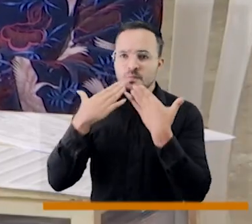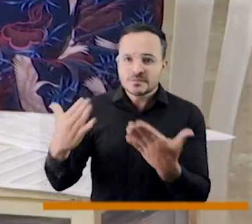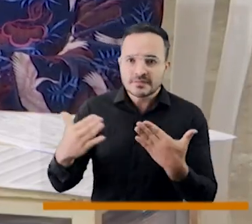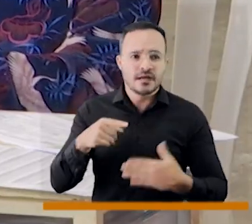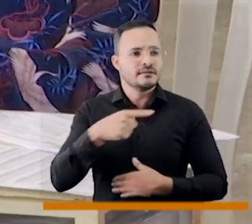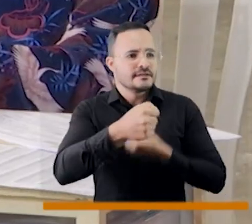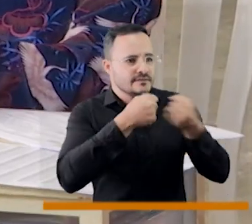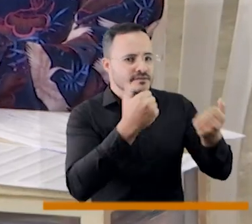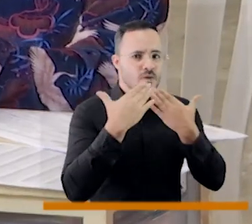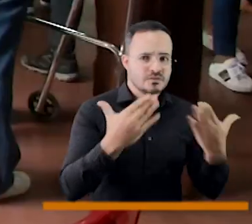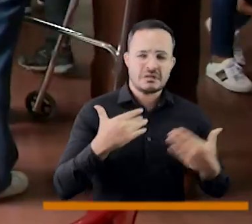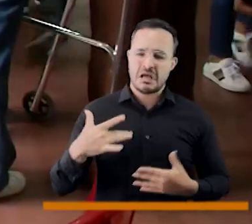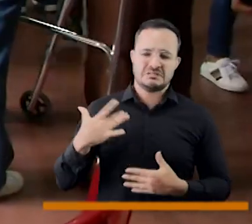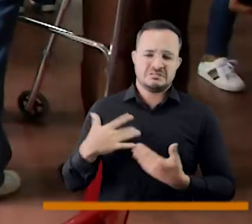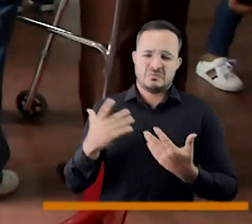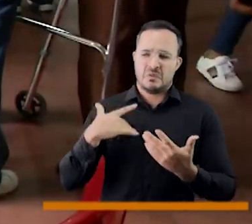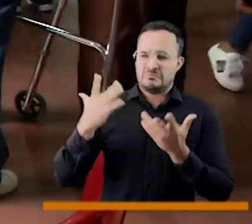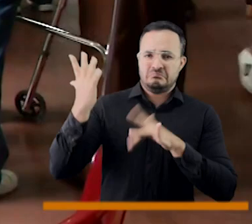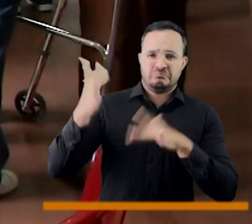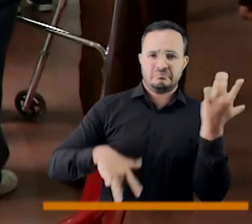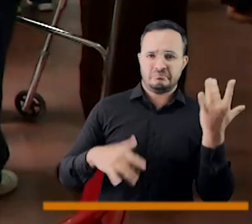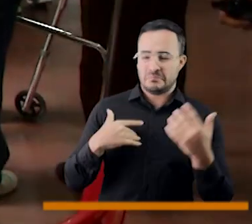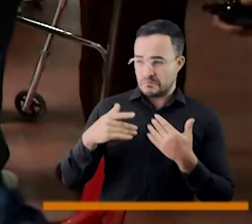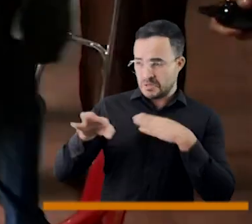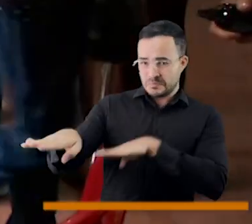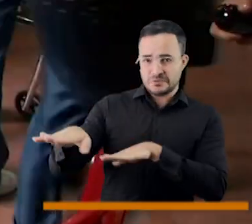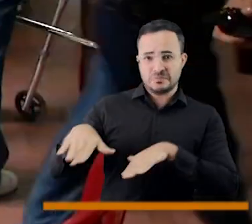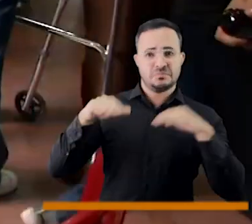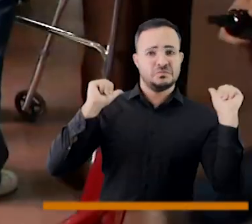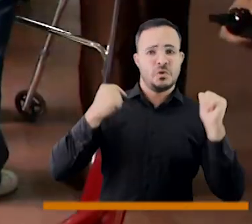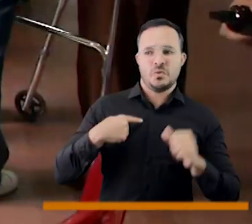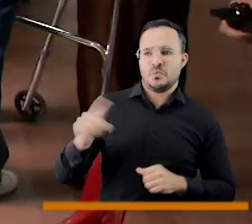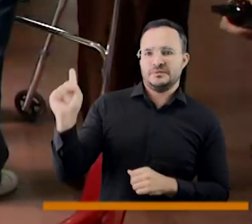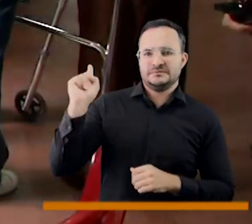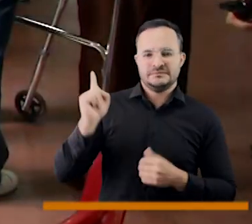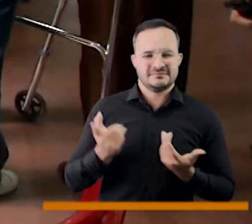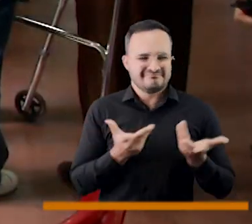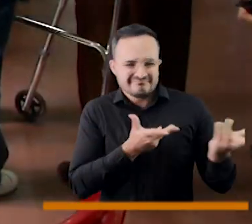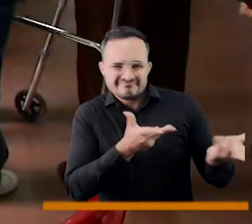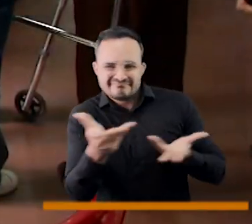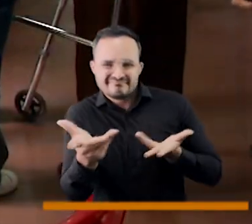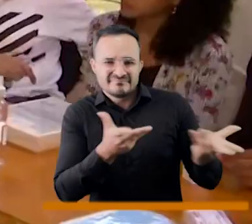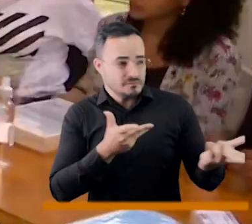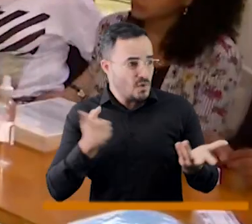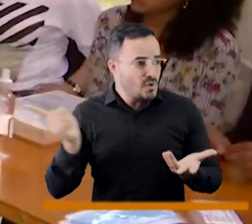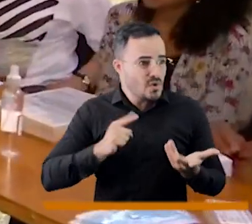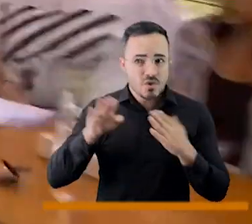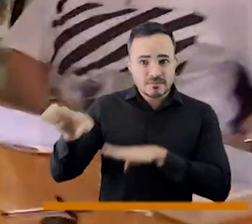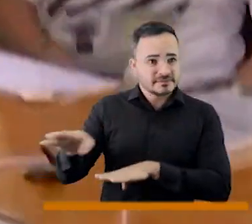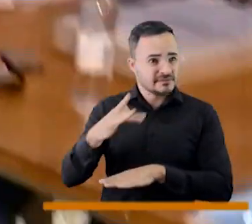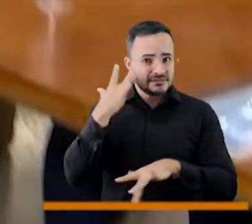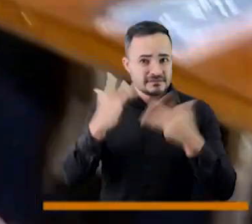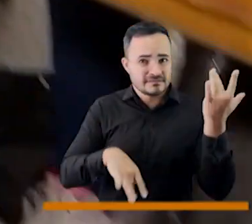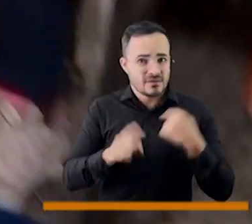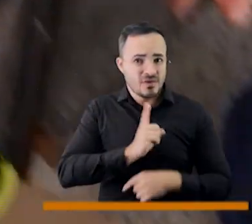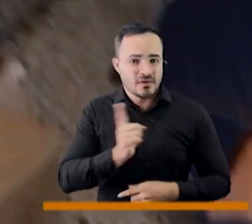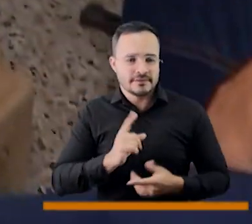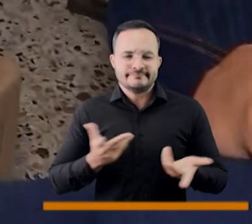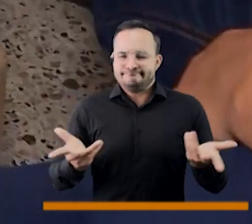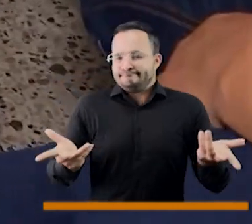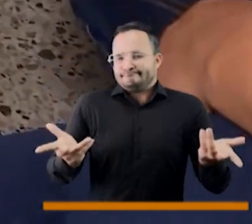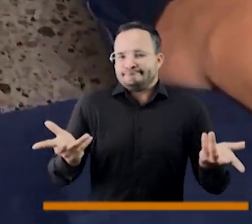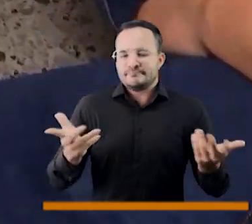se habla con la gente, y es que ese sistema político no los representa, no se sienten representados en el sistema político. Entonces, por eso es muy importante que hayan